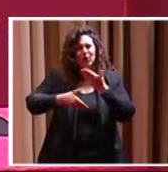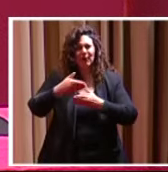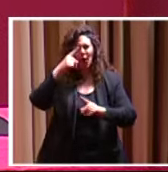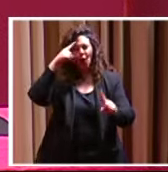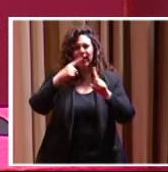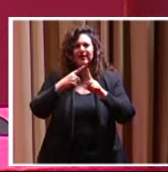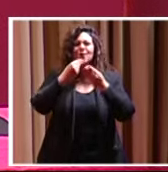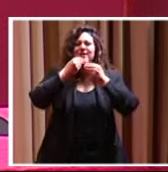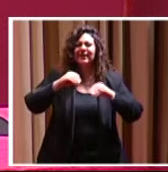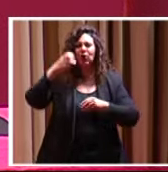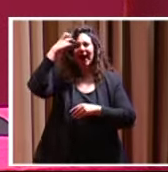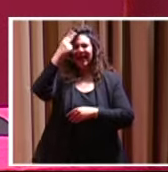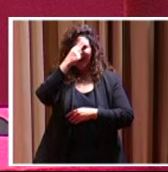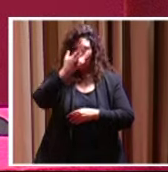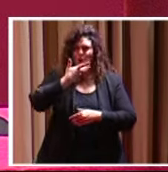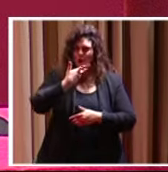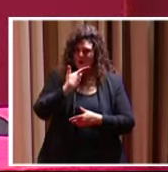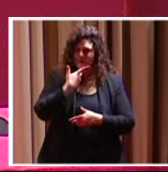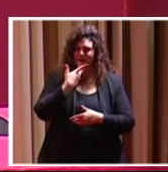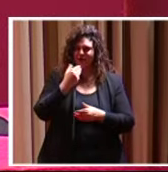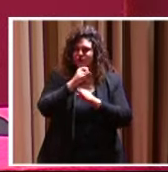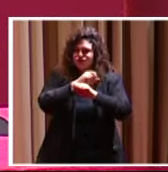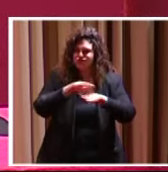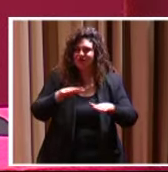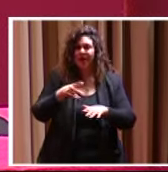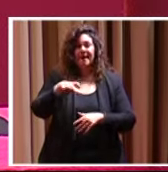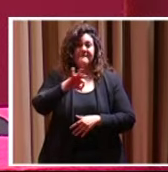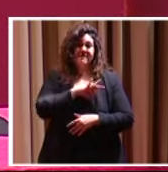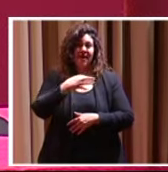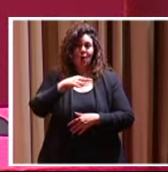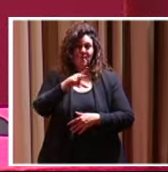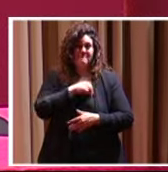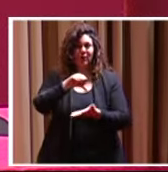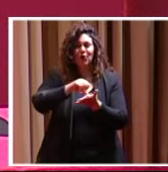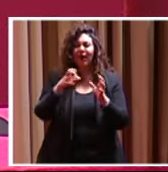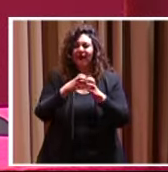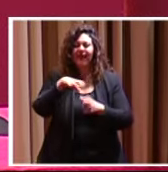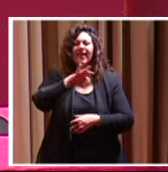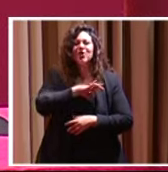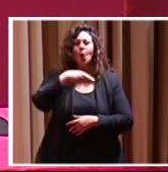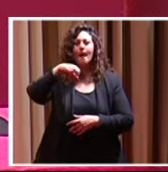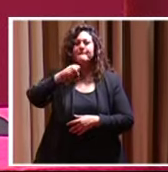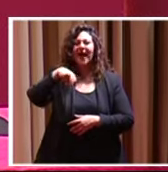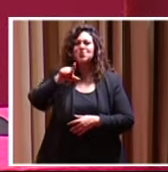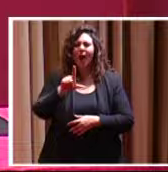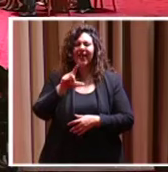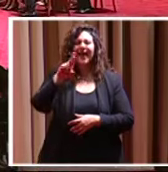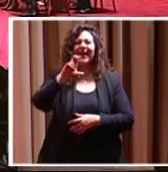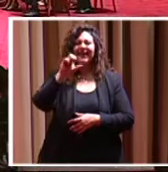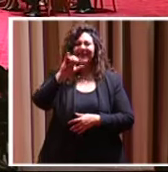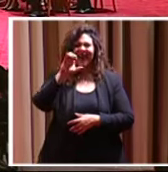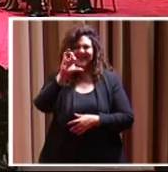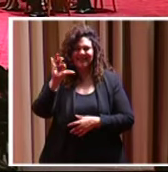conocimiento de la historia de los Reyes Católicos. Medalla de oro al mérito por la ciudad de Granada a don Manuel Reyes Ruiz.